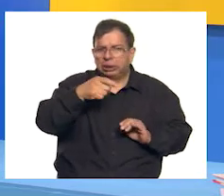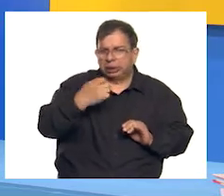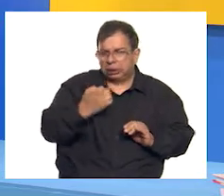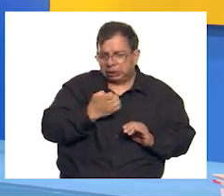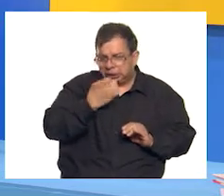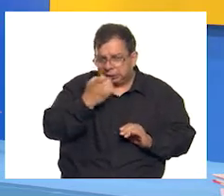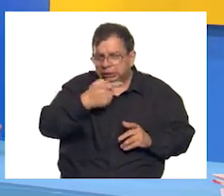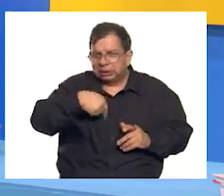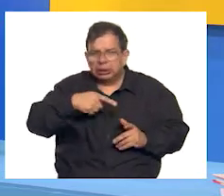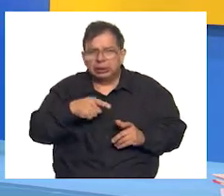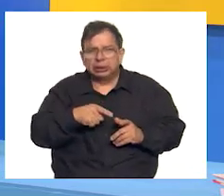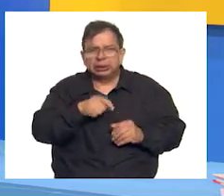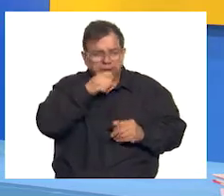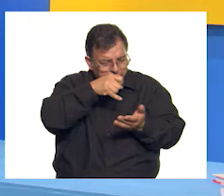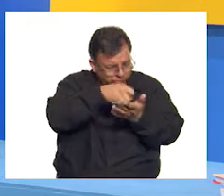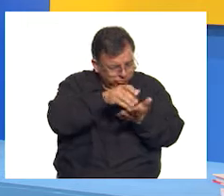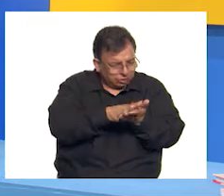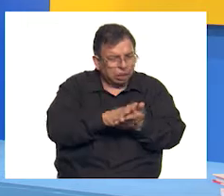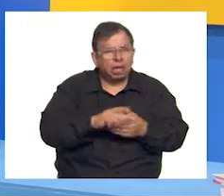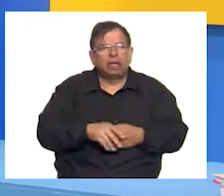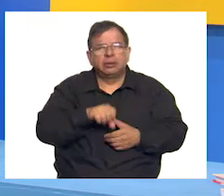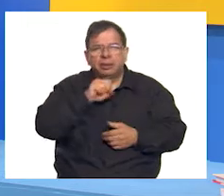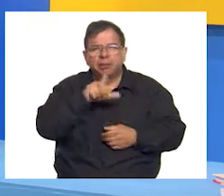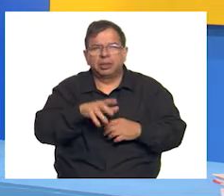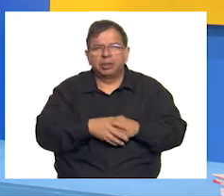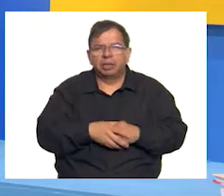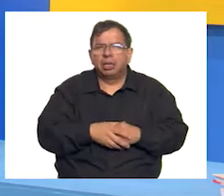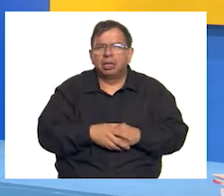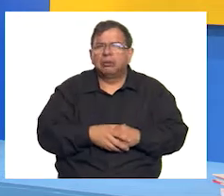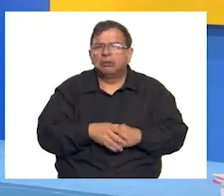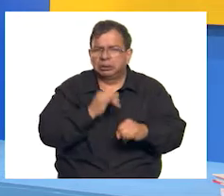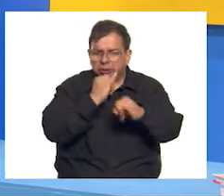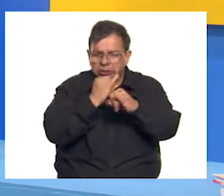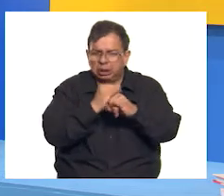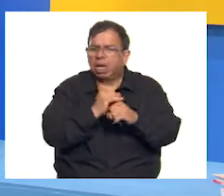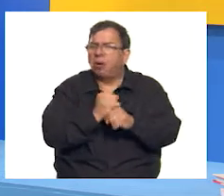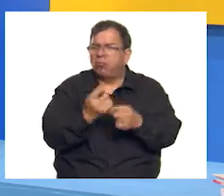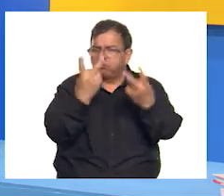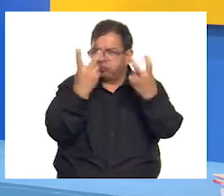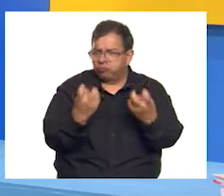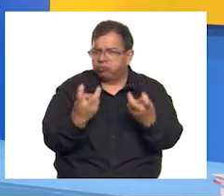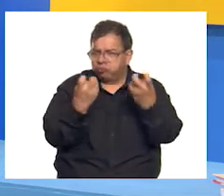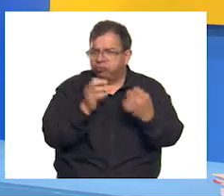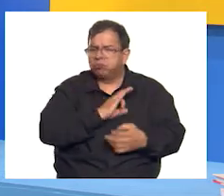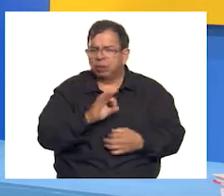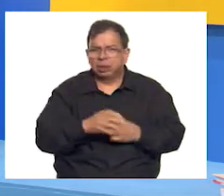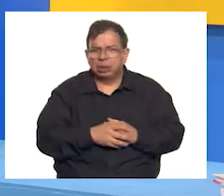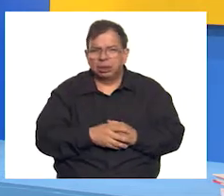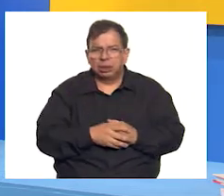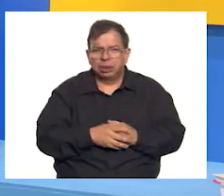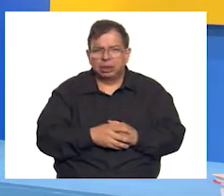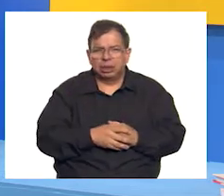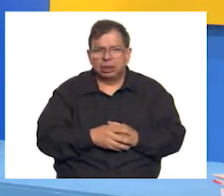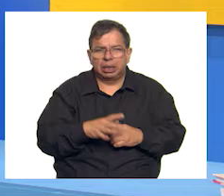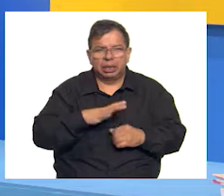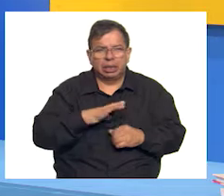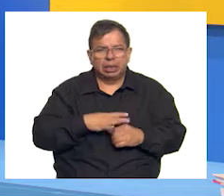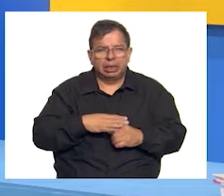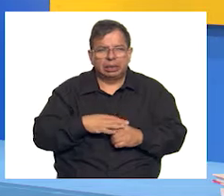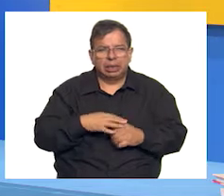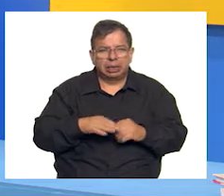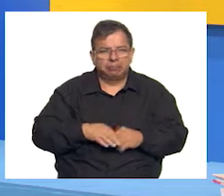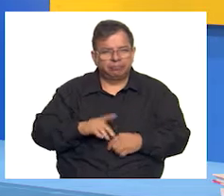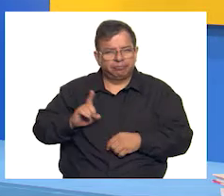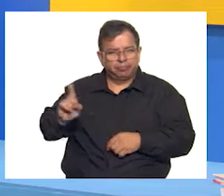conocerlo, además de la versión impresa, pueden consultarlo en línea y descargarlo, si así lo desean, en la dirección electrónica que aparece